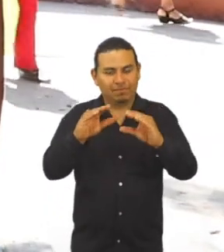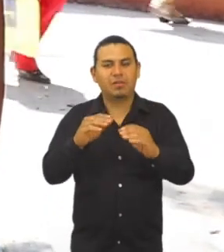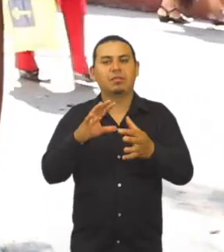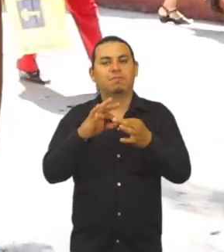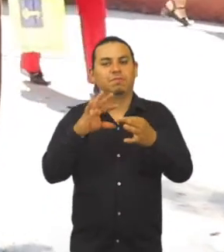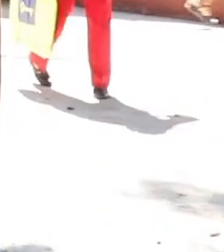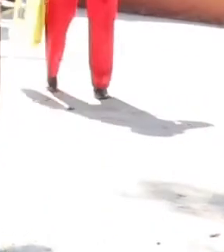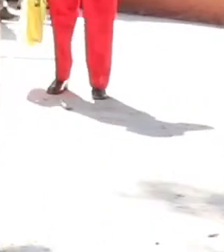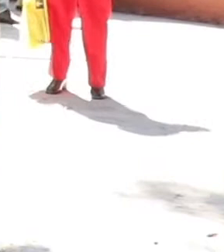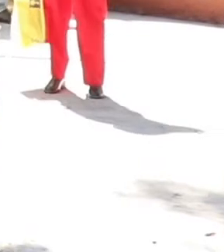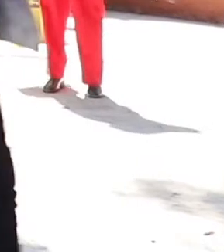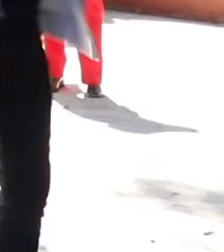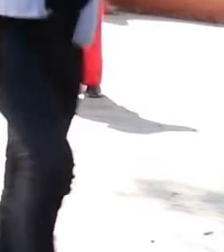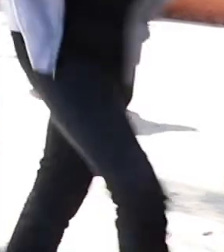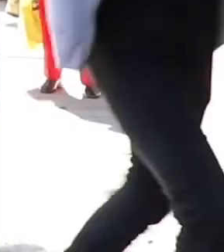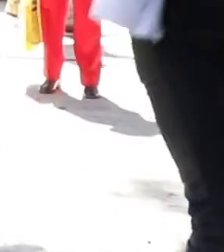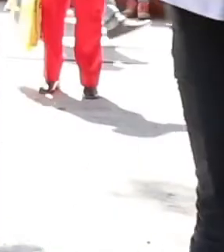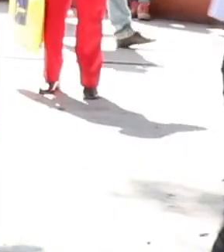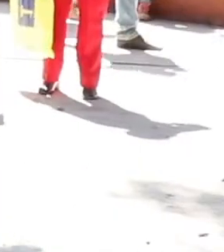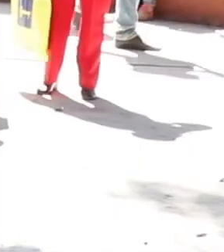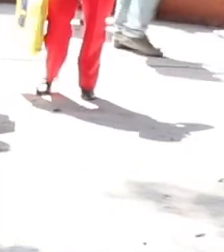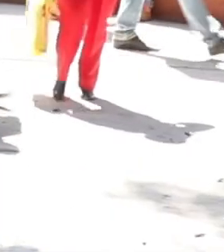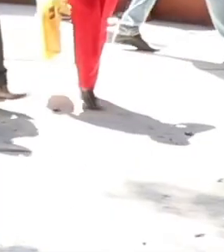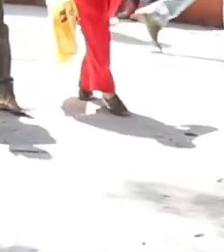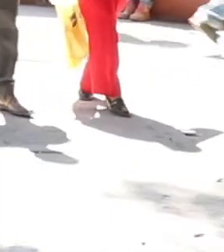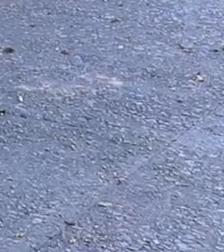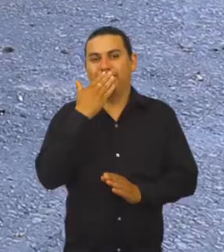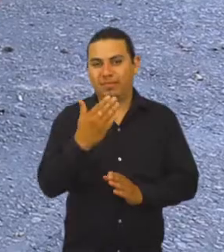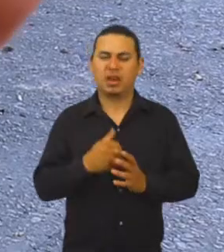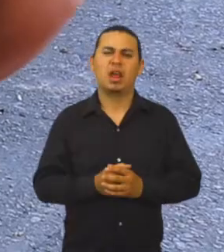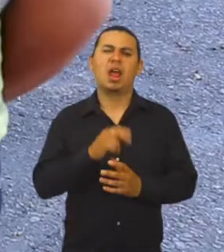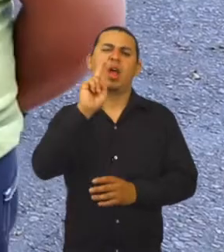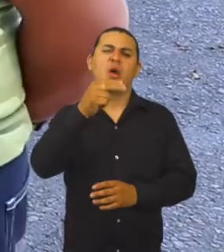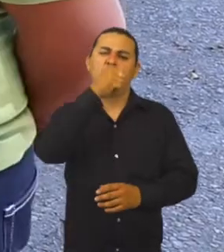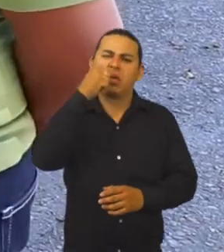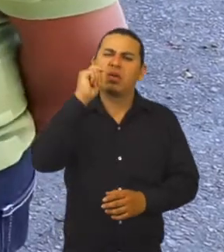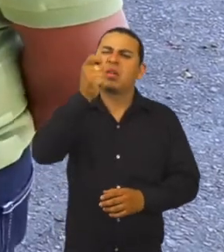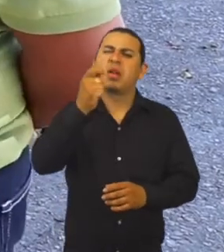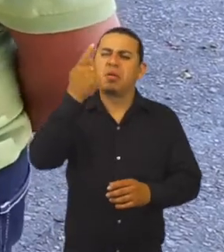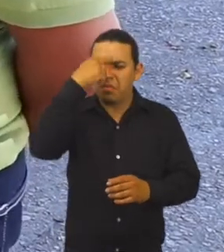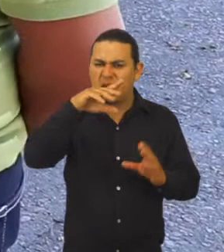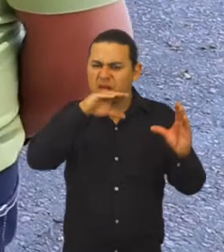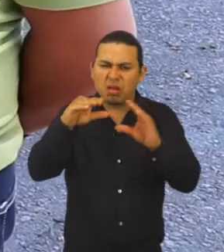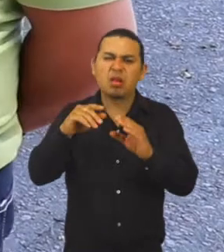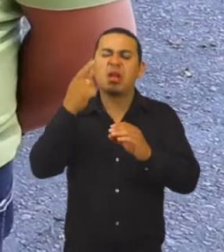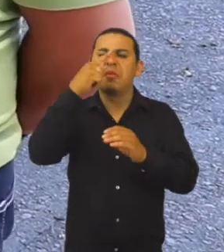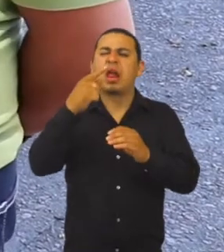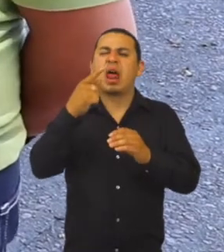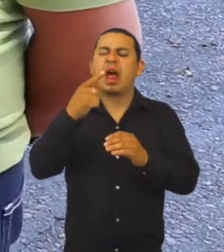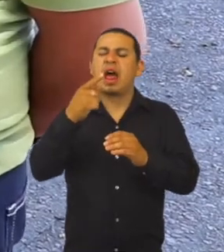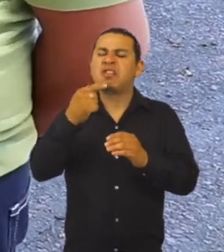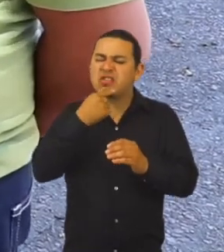facultad y padres de familia para tener un buen resultado en nuestros estudiantes. Señor, ¿qué espera de la universidad para la formación